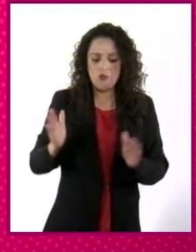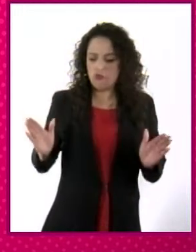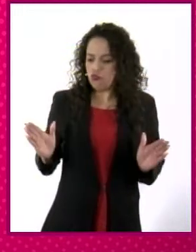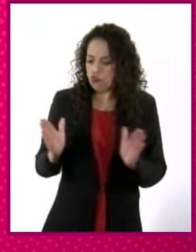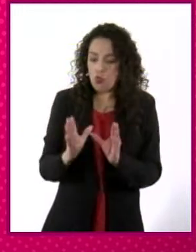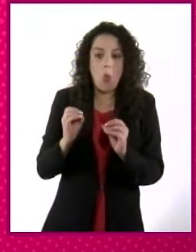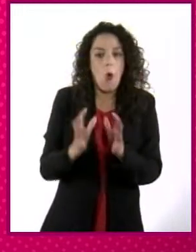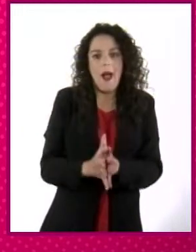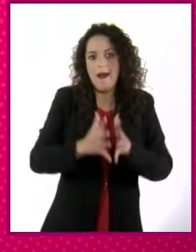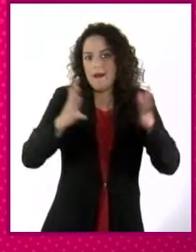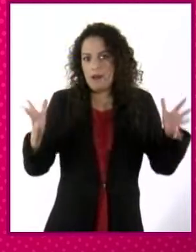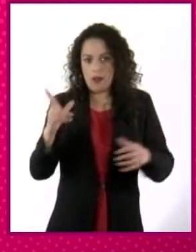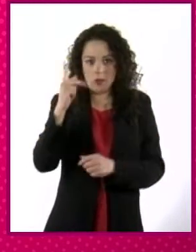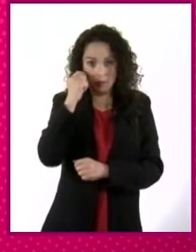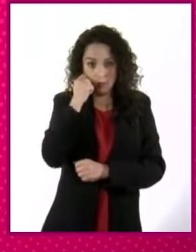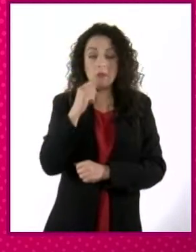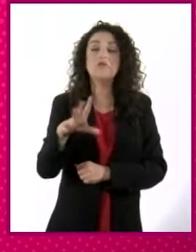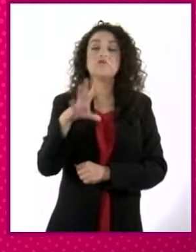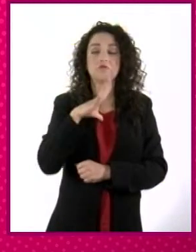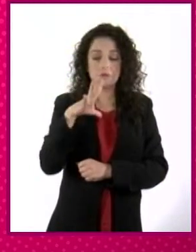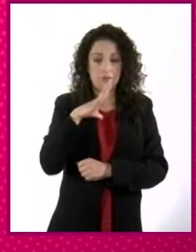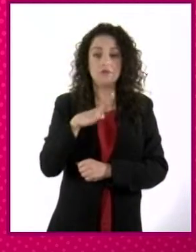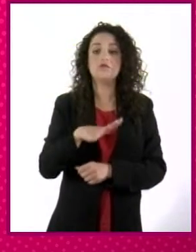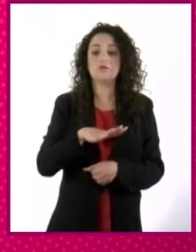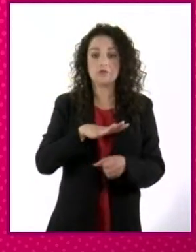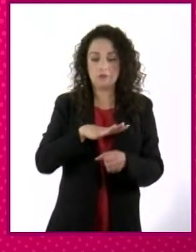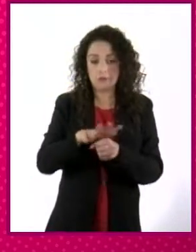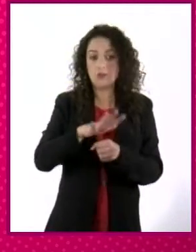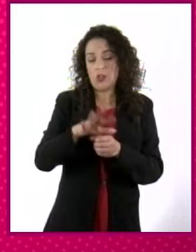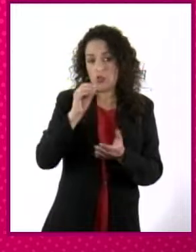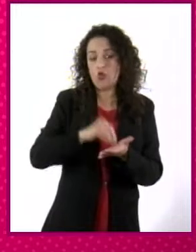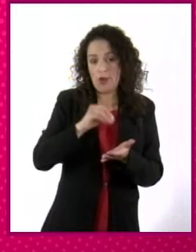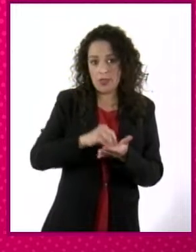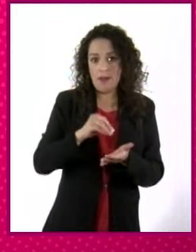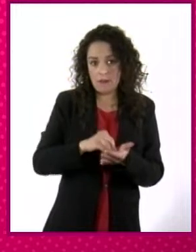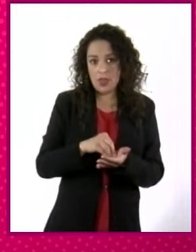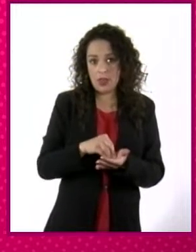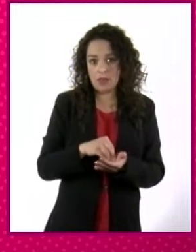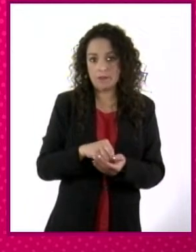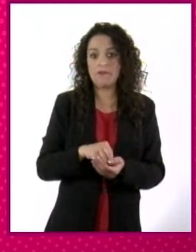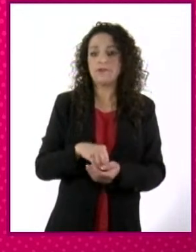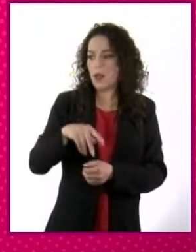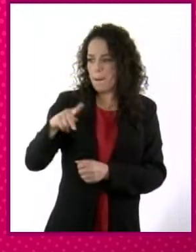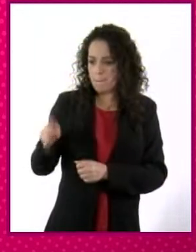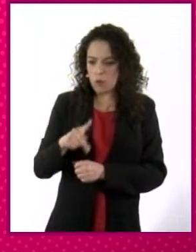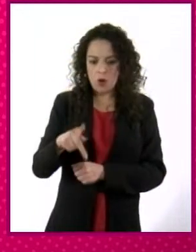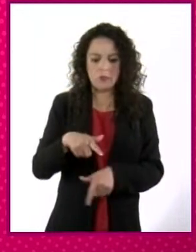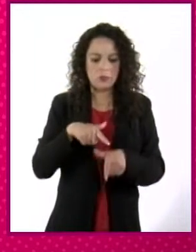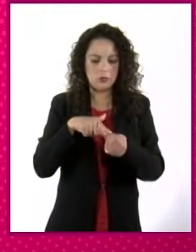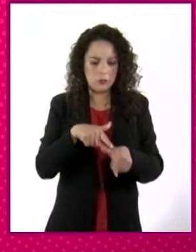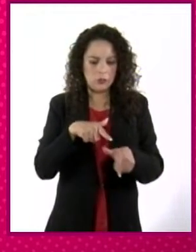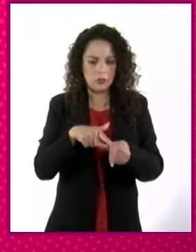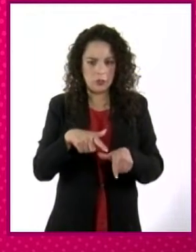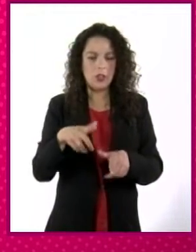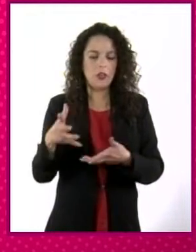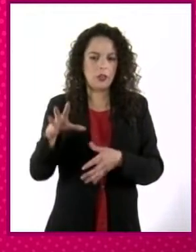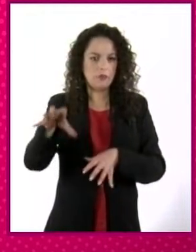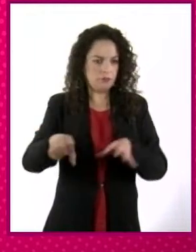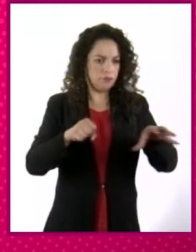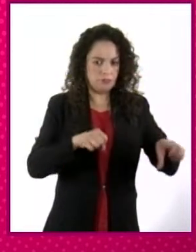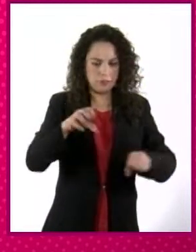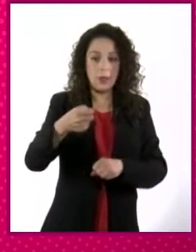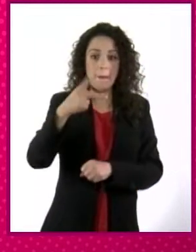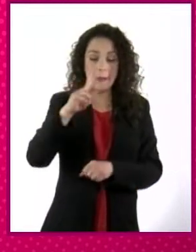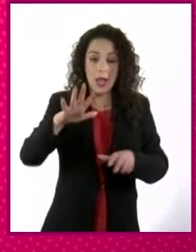pequeños o grandes seguían existiendo y los pueblos seguían habitándolos, solo que estos se iban cambiando porque